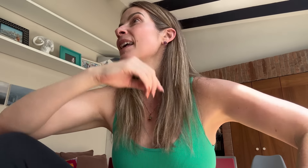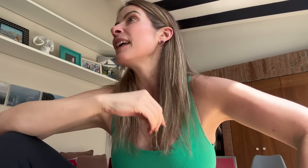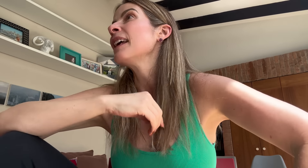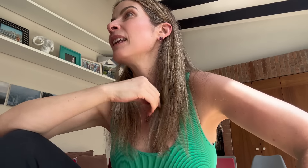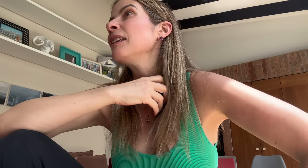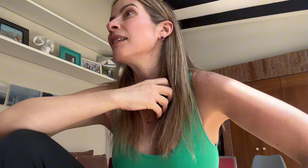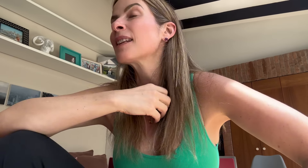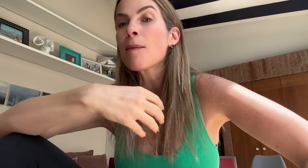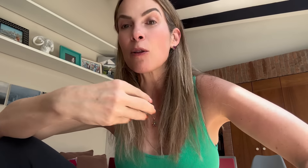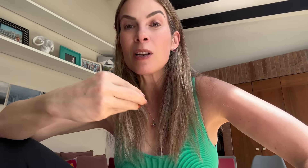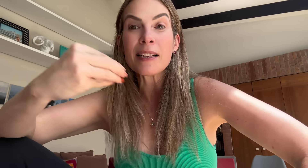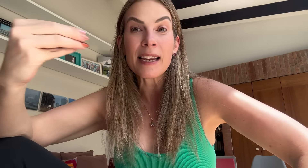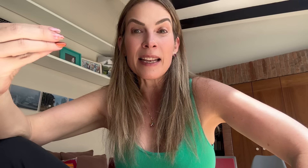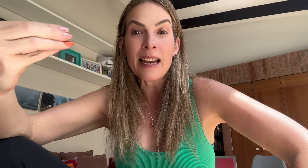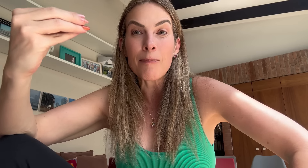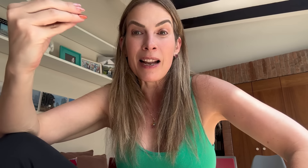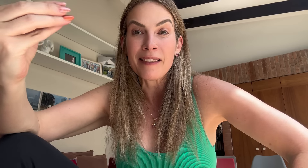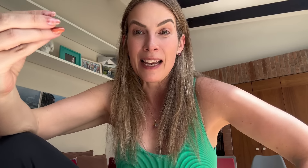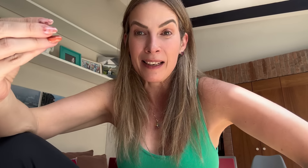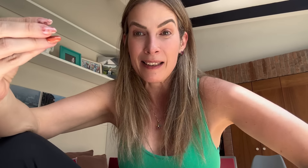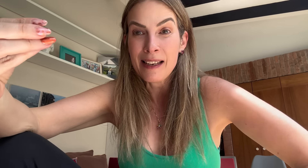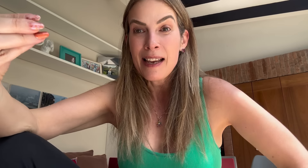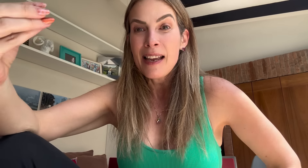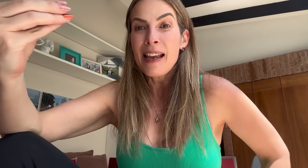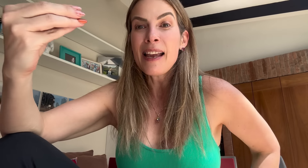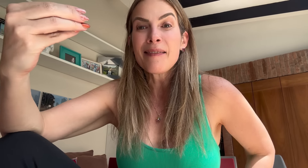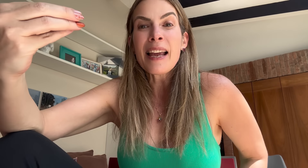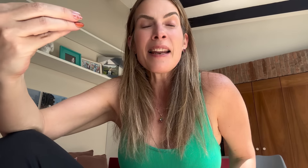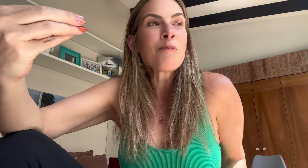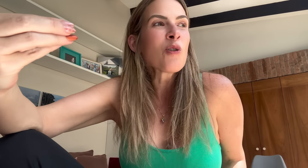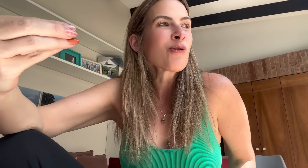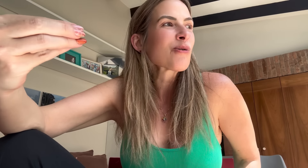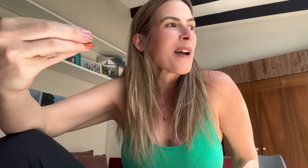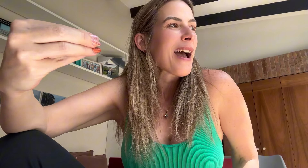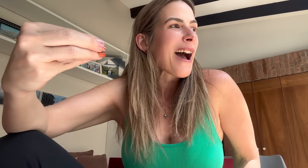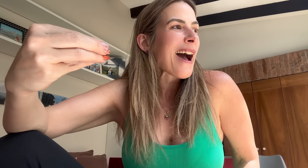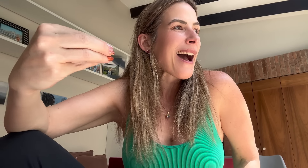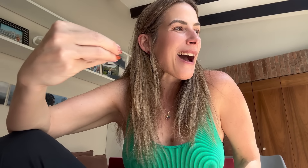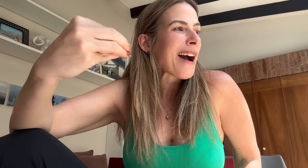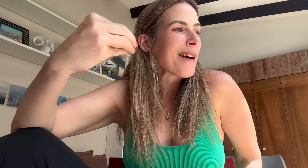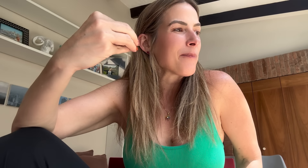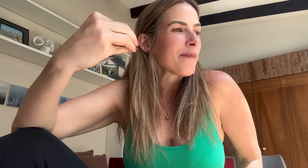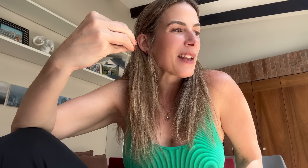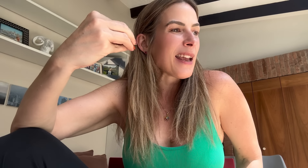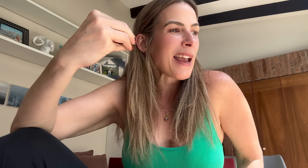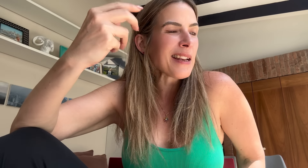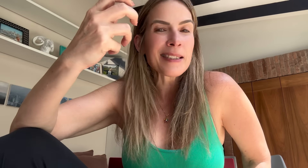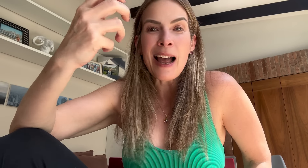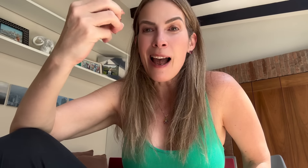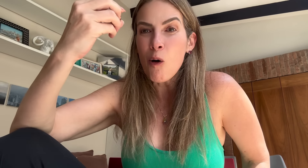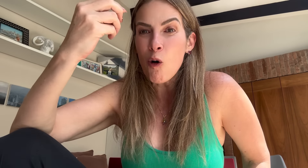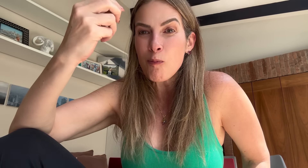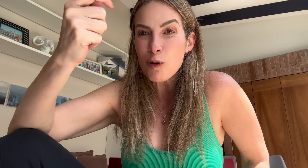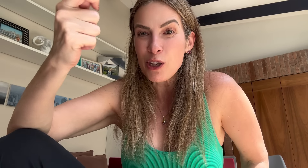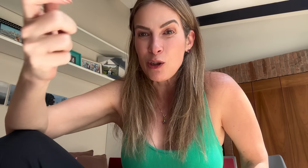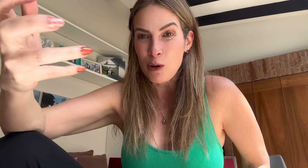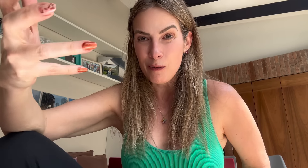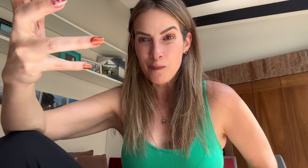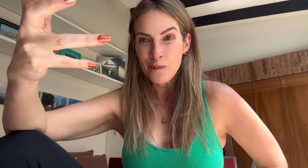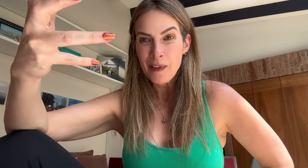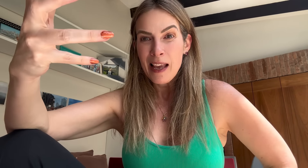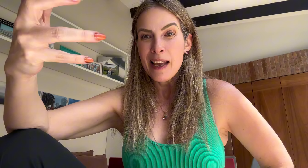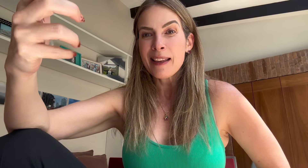desde el sábado les quería plantear. Tenemos a esta